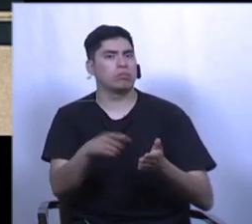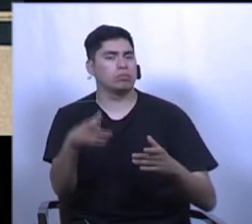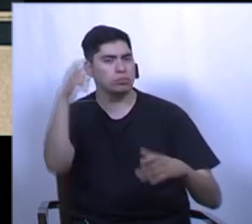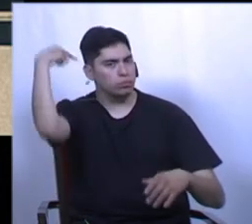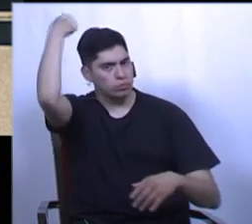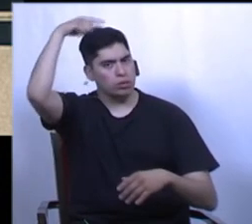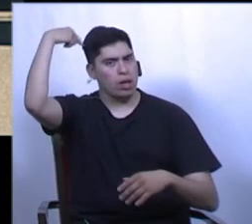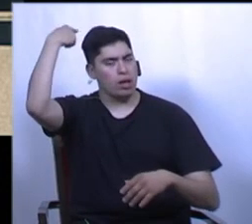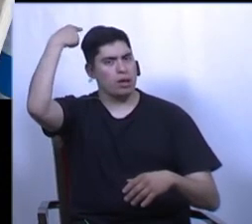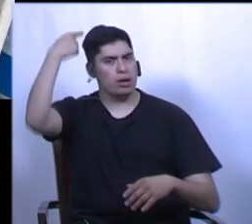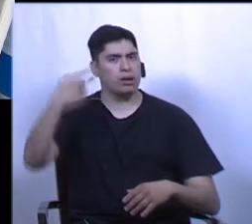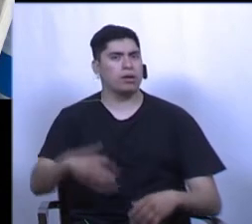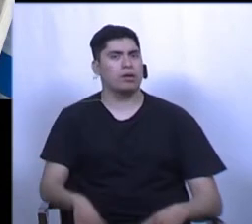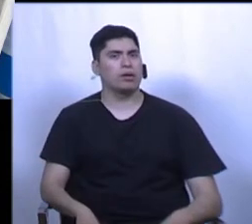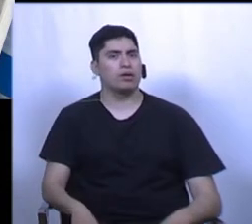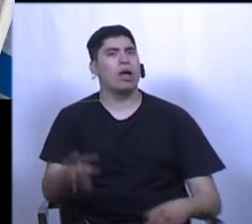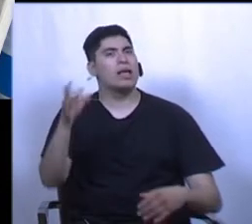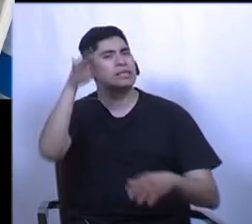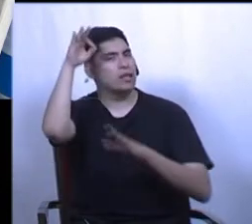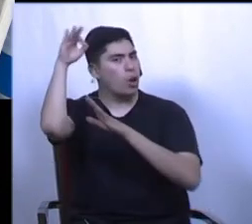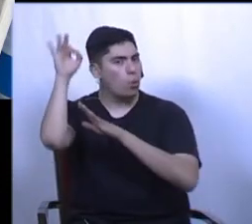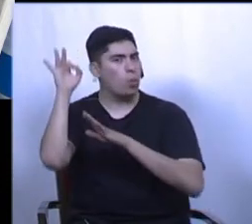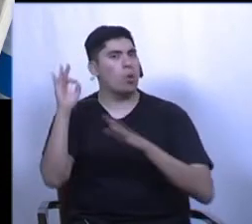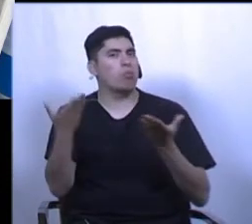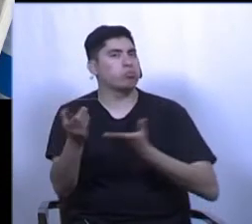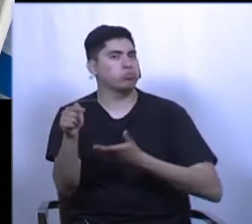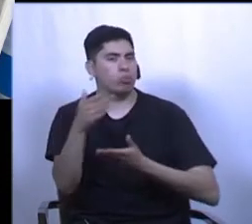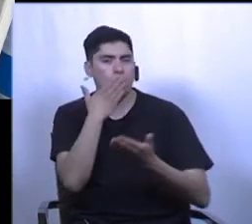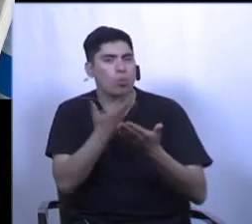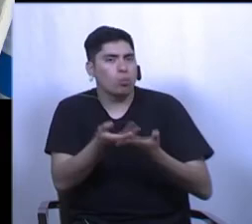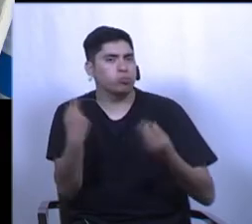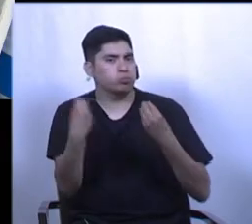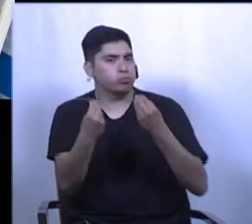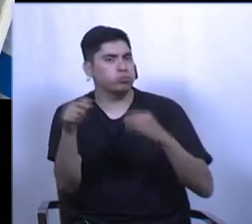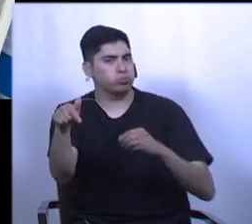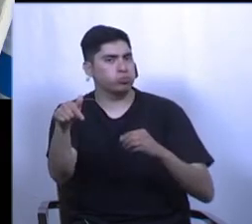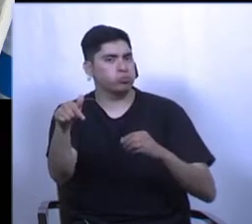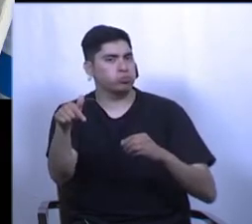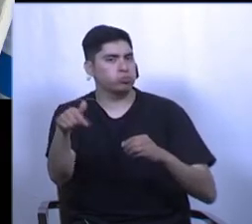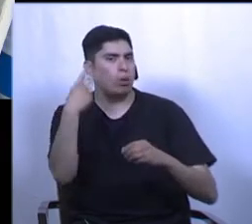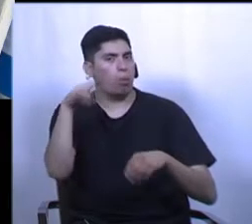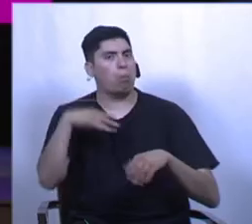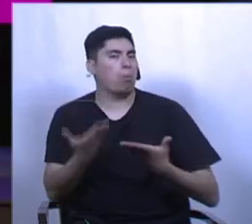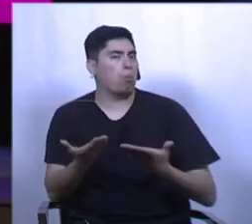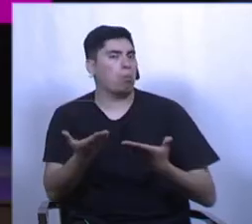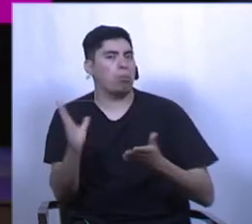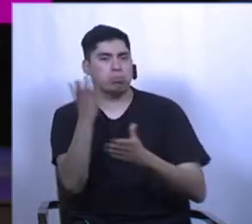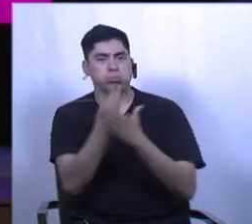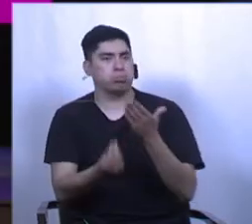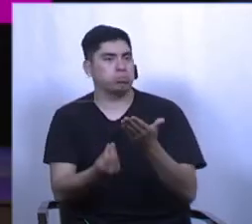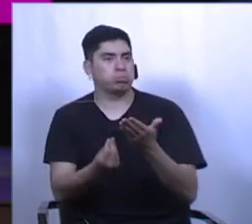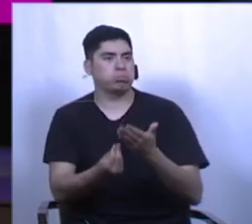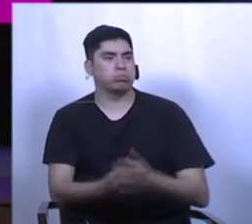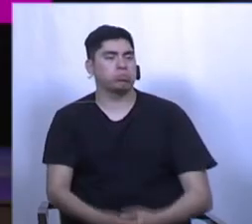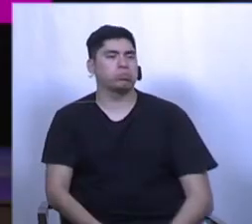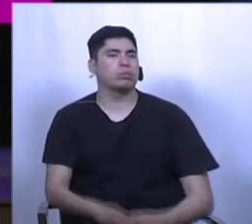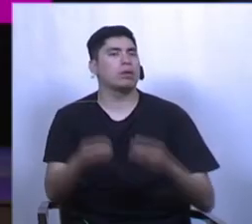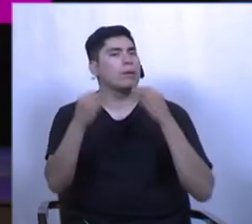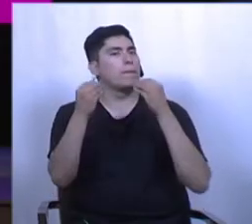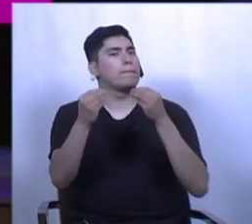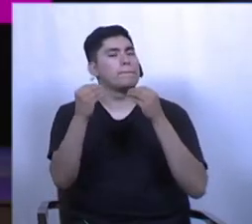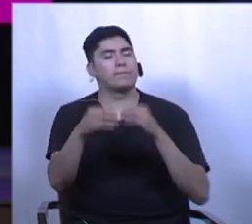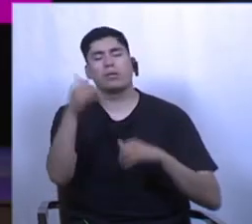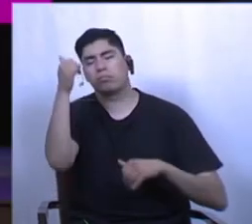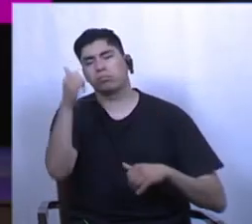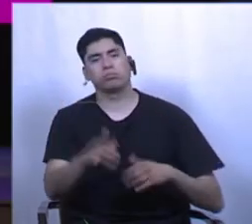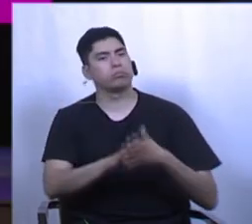necesita sus células como eso, cuando pasa esto, significa que no funciona. Esto pasa a todas las